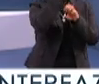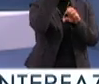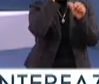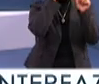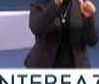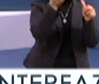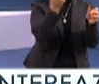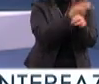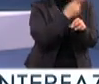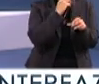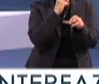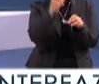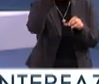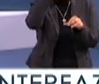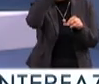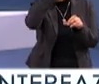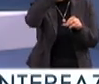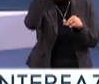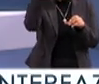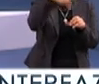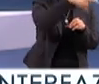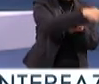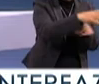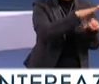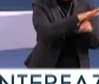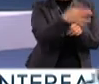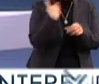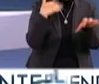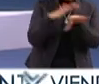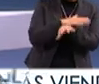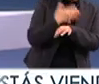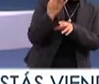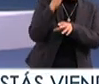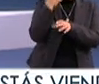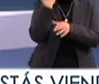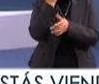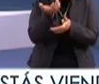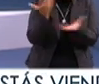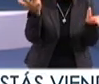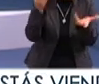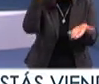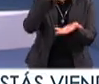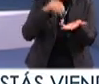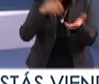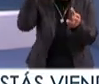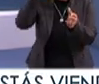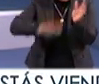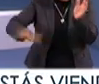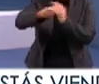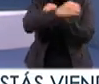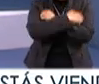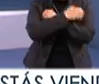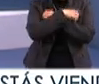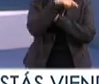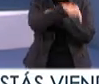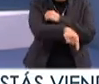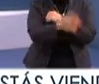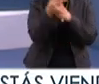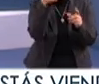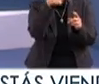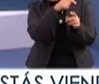escuchar precisamente las voces acerca de cuáles son los cambios, las mejoras que se deben de hacer en el sector educativo con las